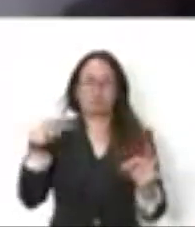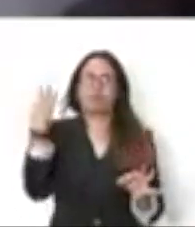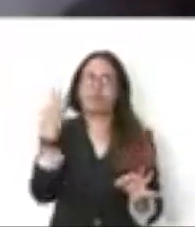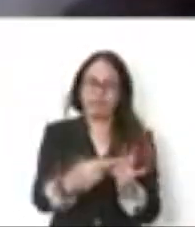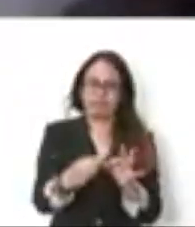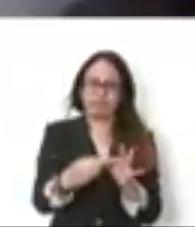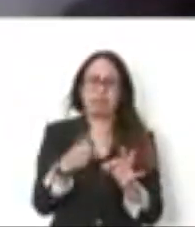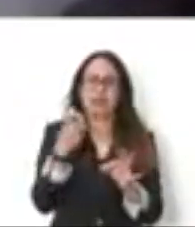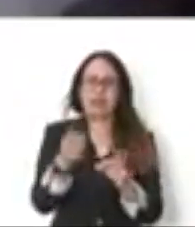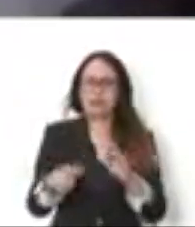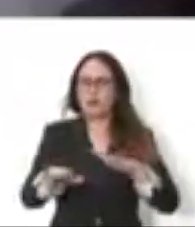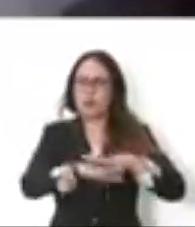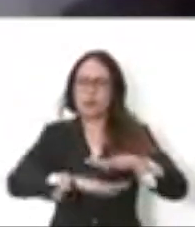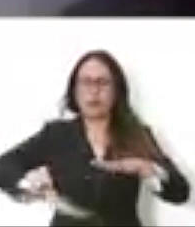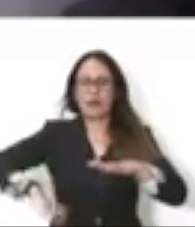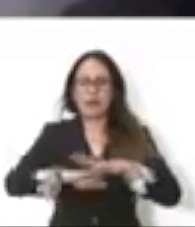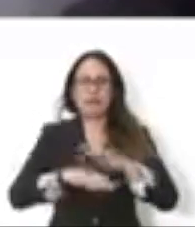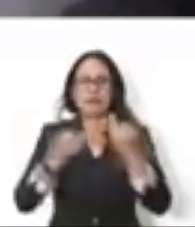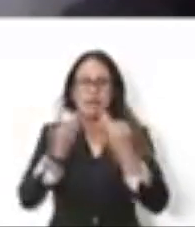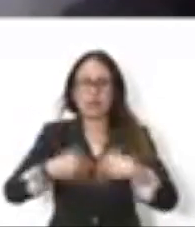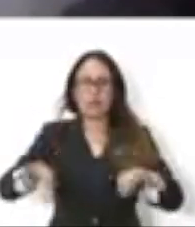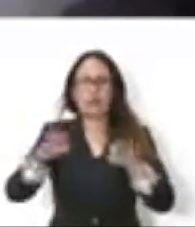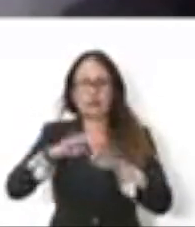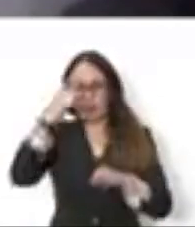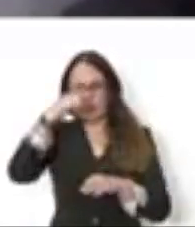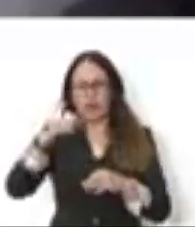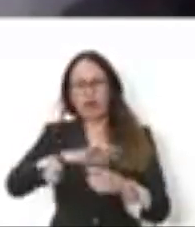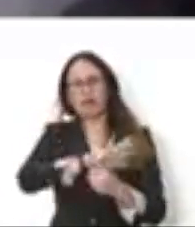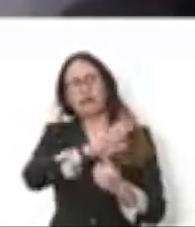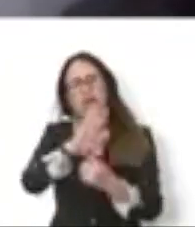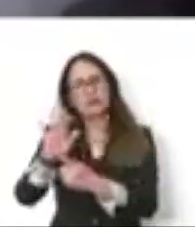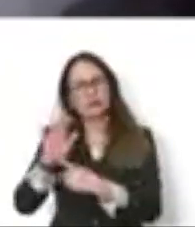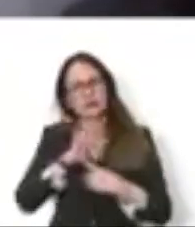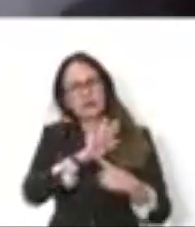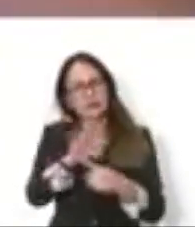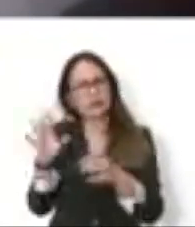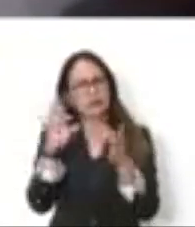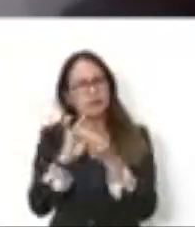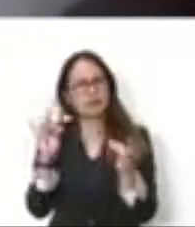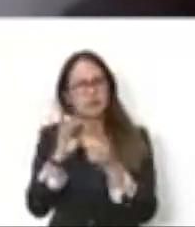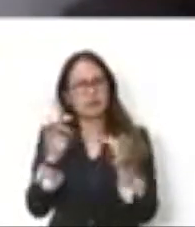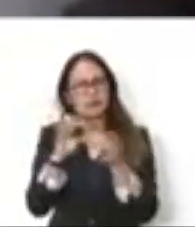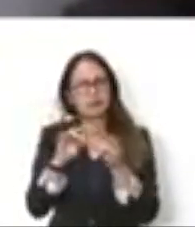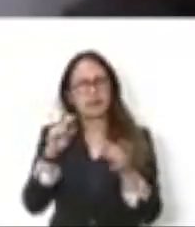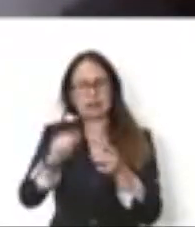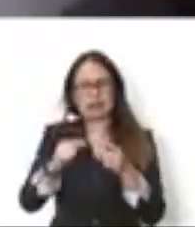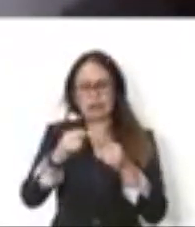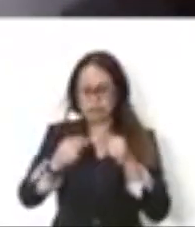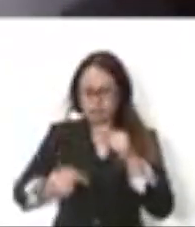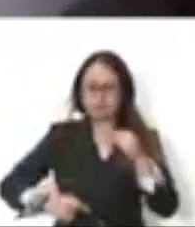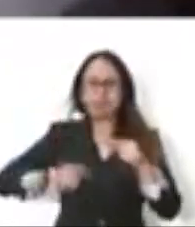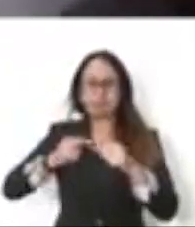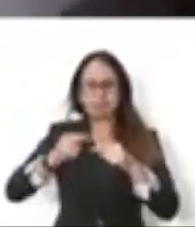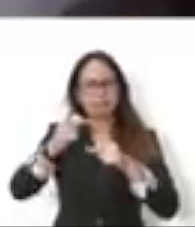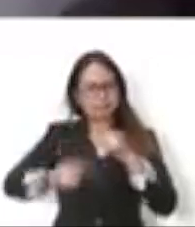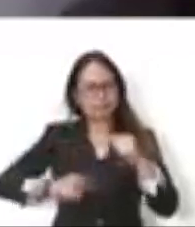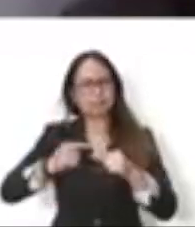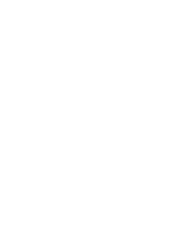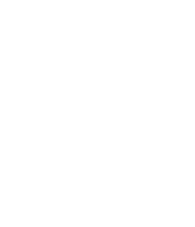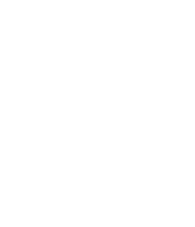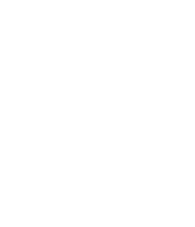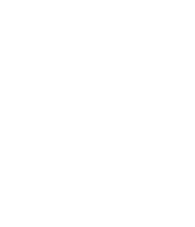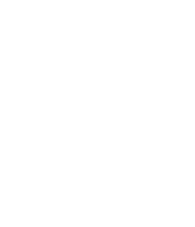pilar muy importante de la rendición de cuentas que abona en todo ese círculo virtuoso del combate a la